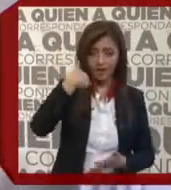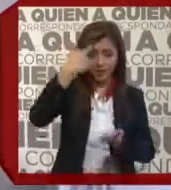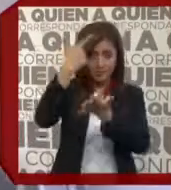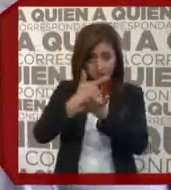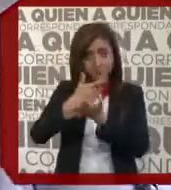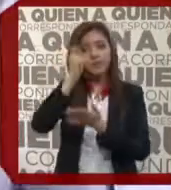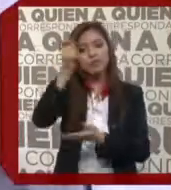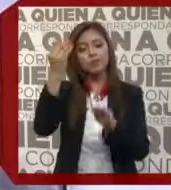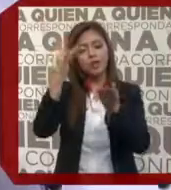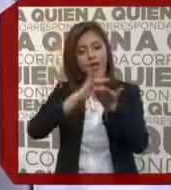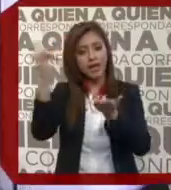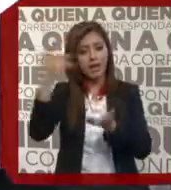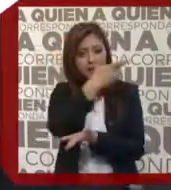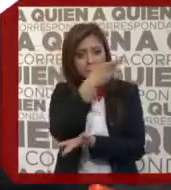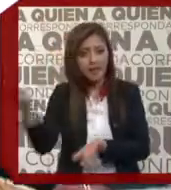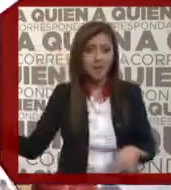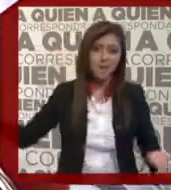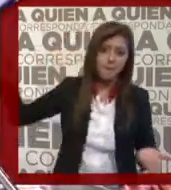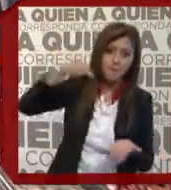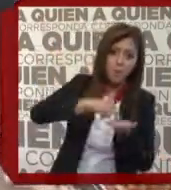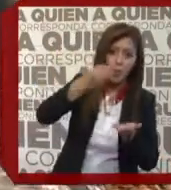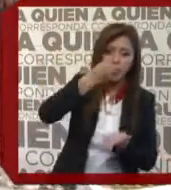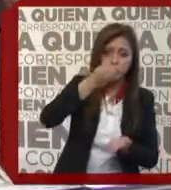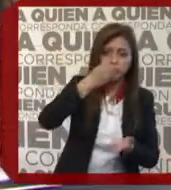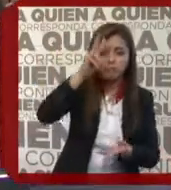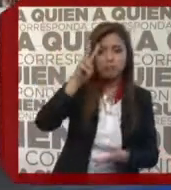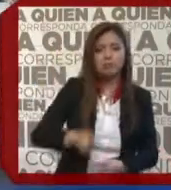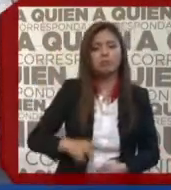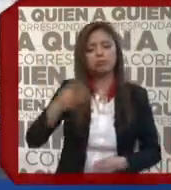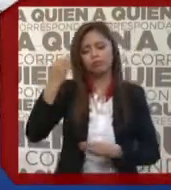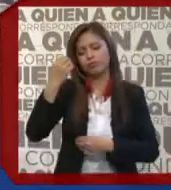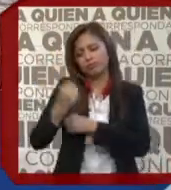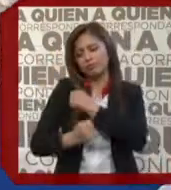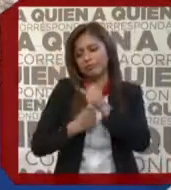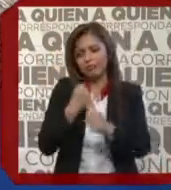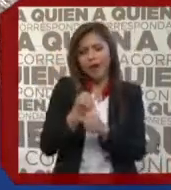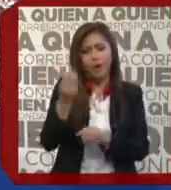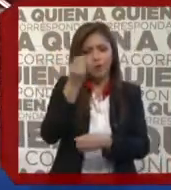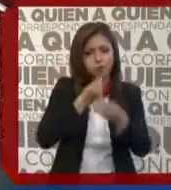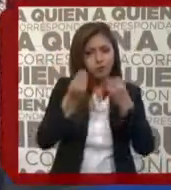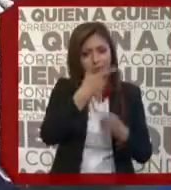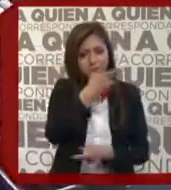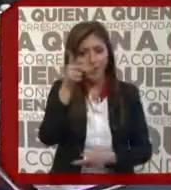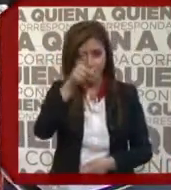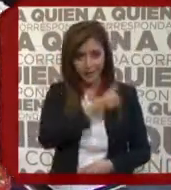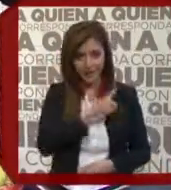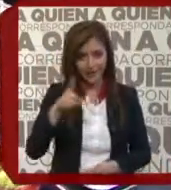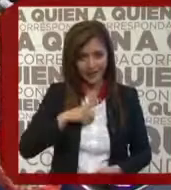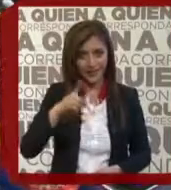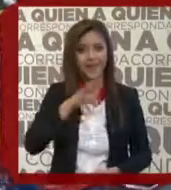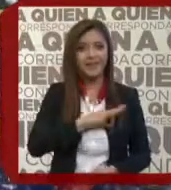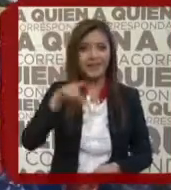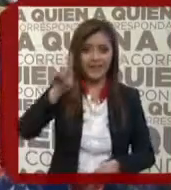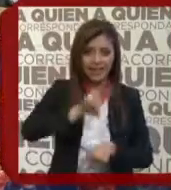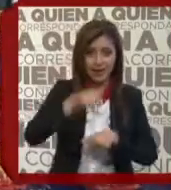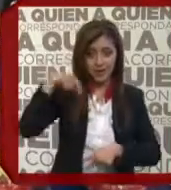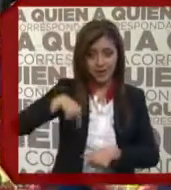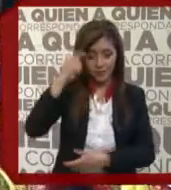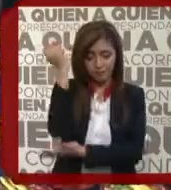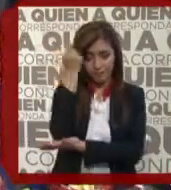mojarra azteca. Una tradición que ya lleva tiempo, ¿eh? Vayan a probar. Feliz día, hoy es día de vigilia.